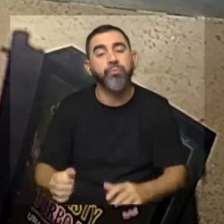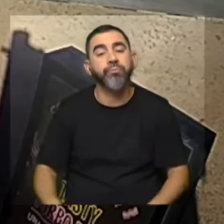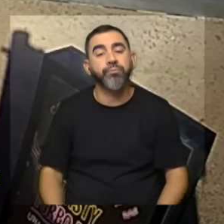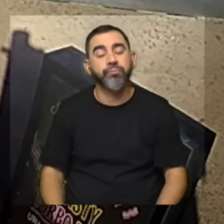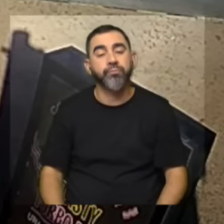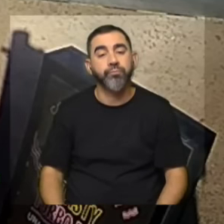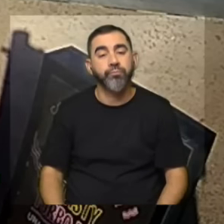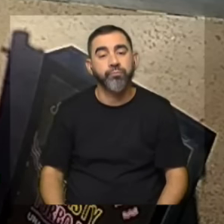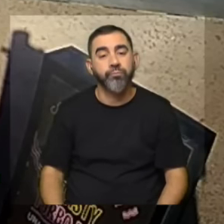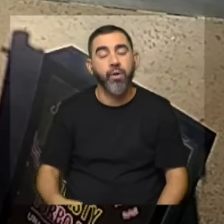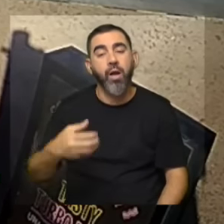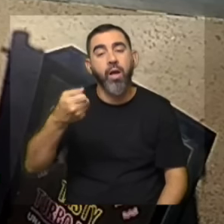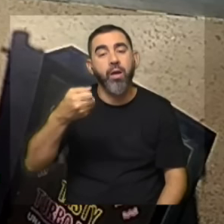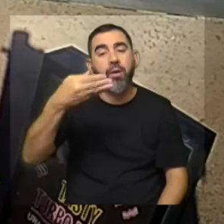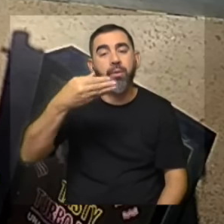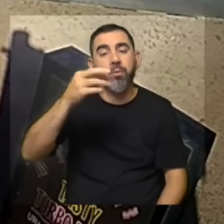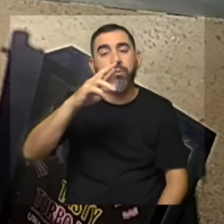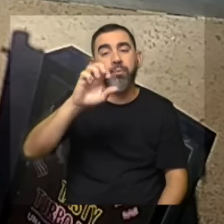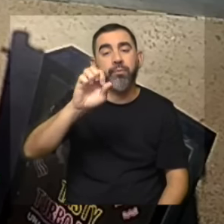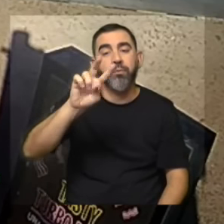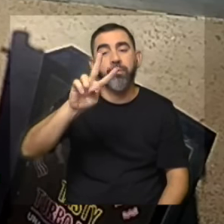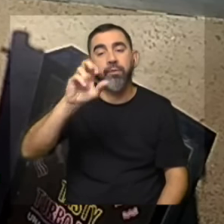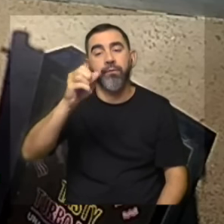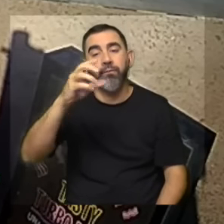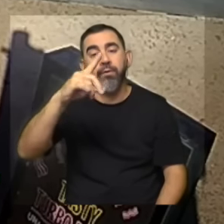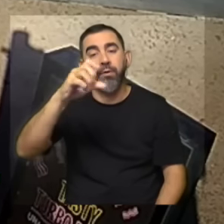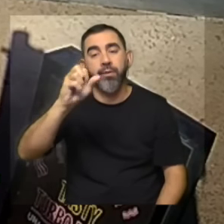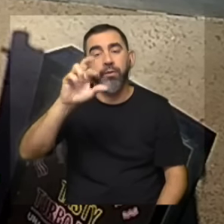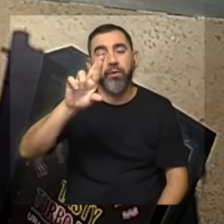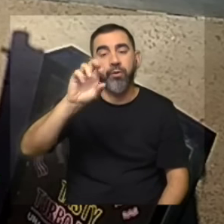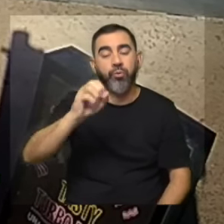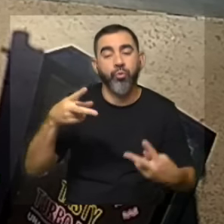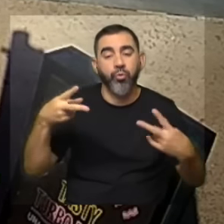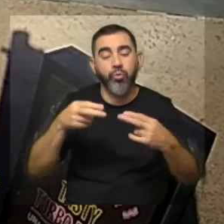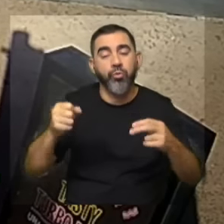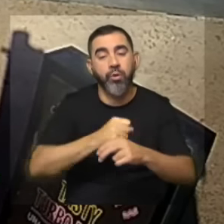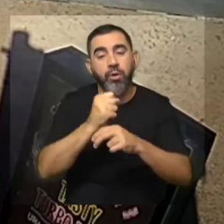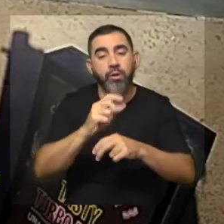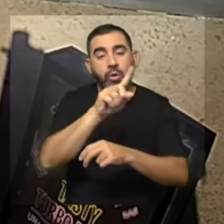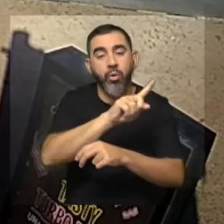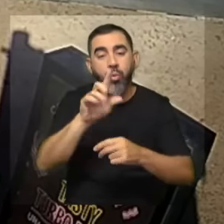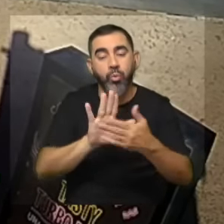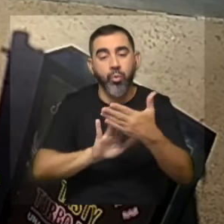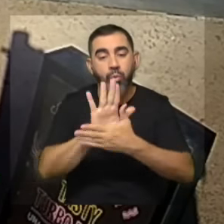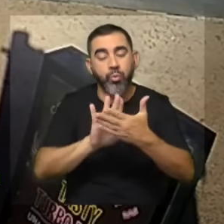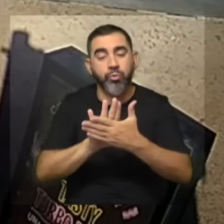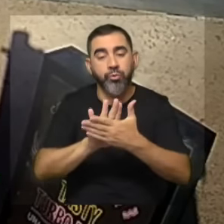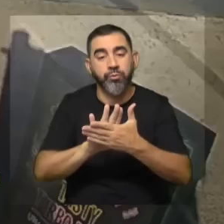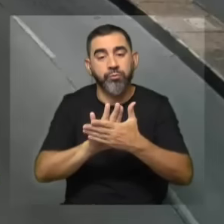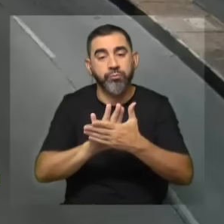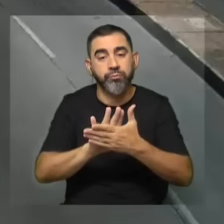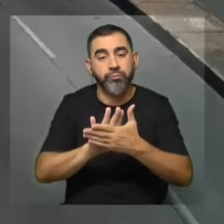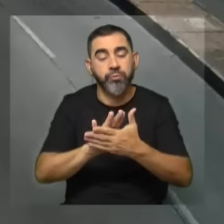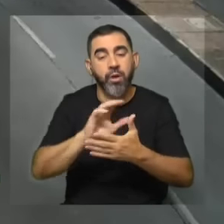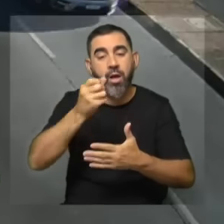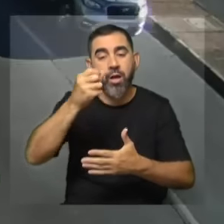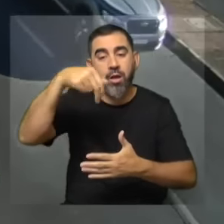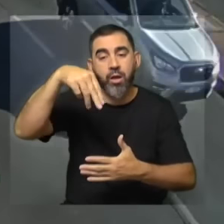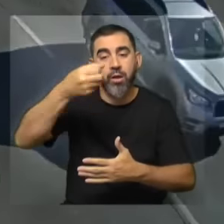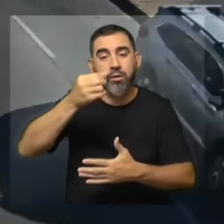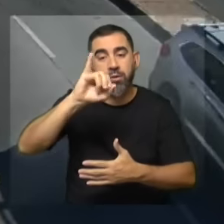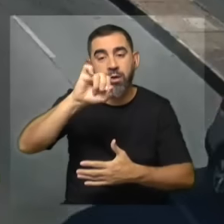hora abrevadero entre avenida daimar y zapucay cortado hasta las 11 de la mañana por tareas en la zona Carlos Anaya